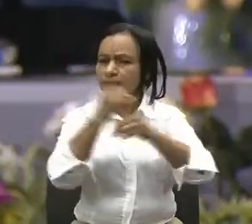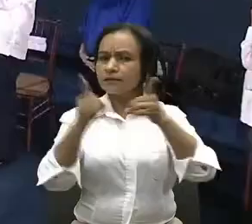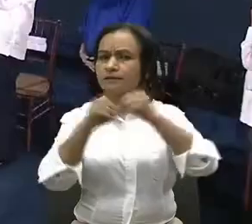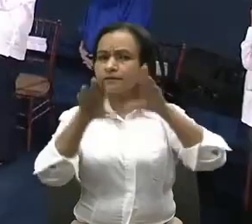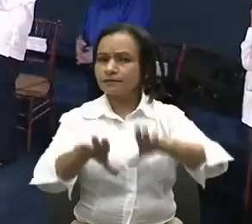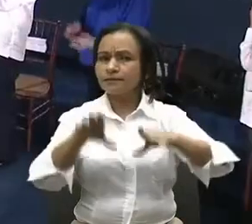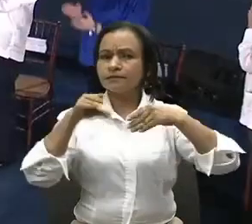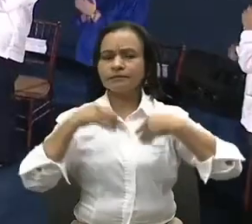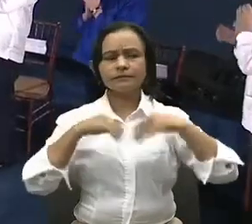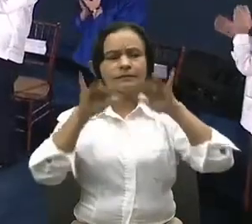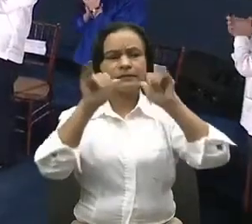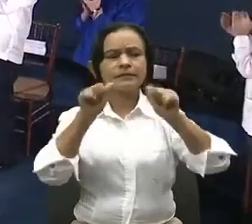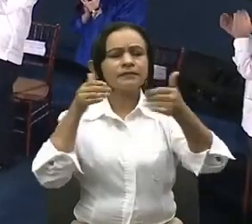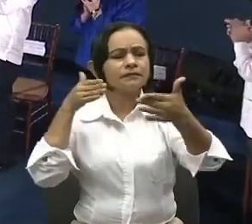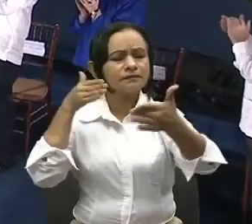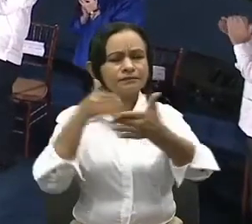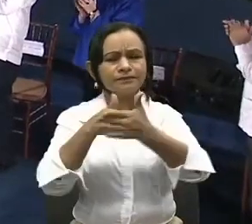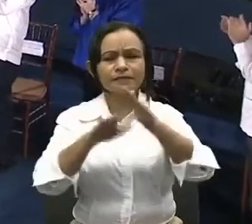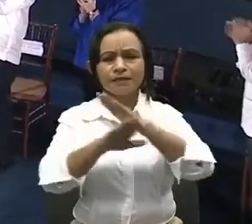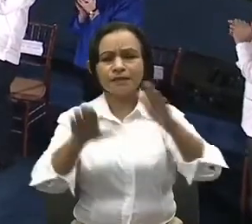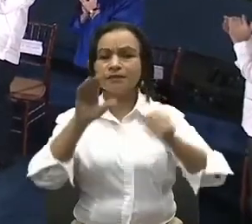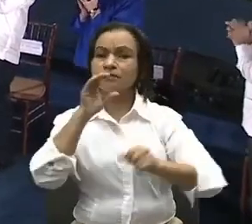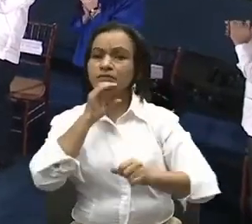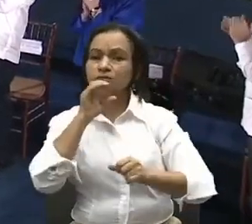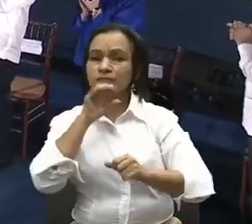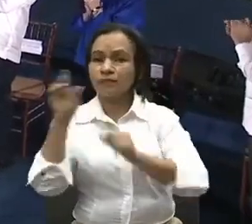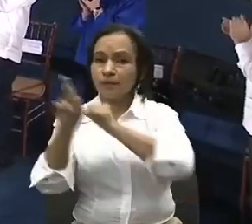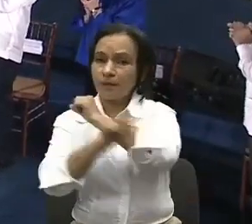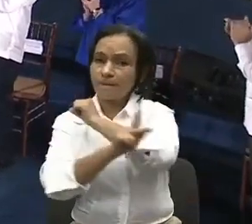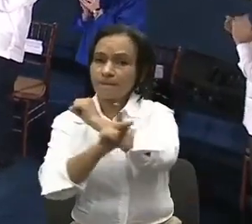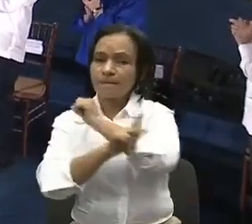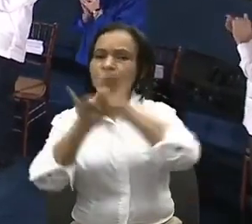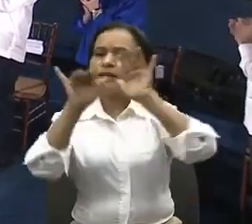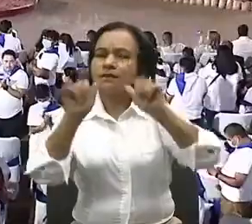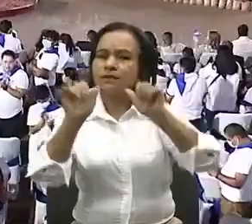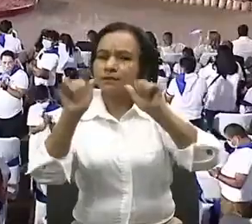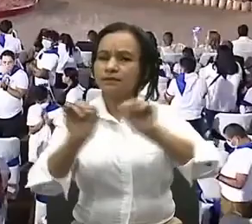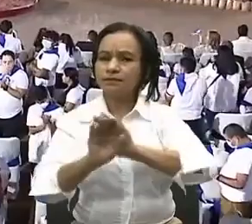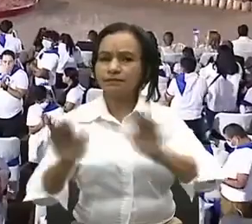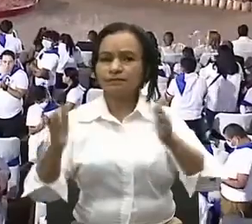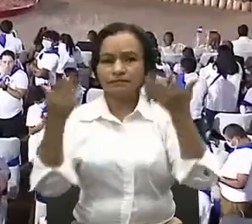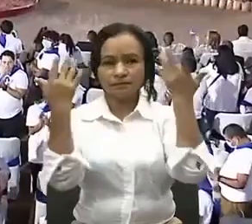que cese el bloqueo en contra de Cuba.